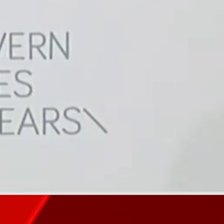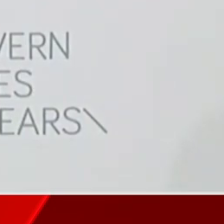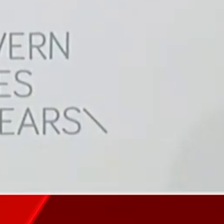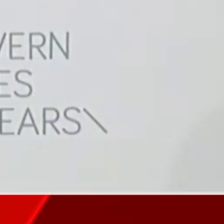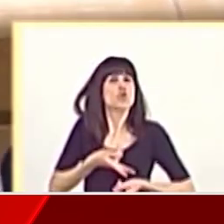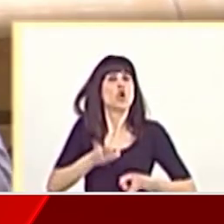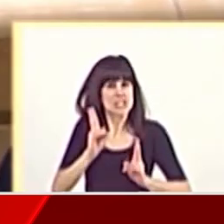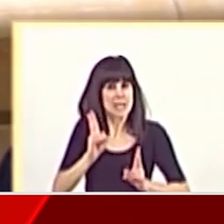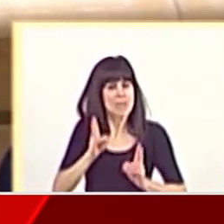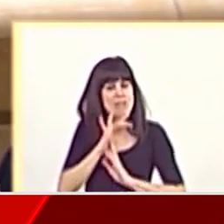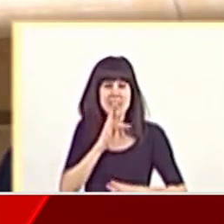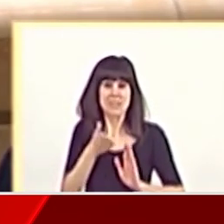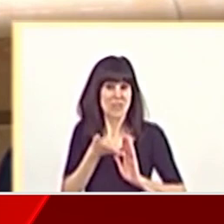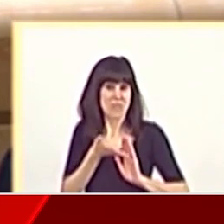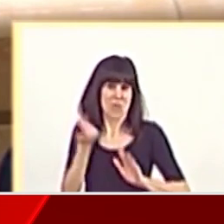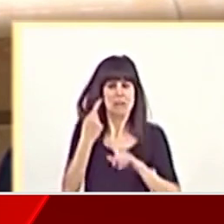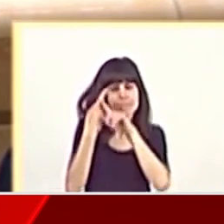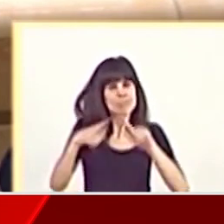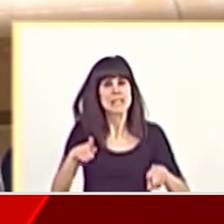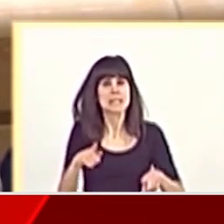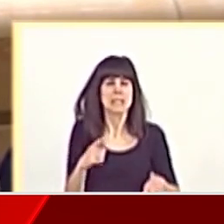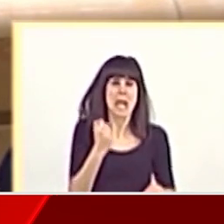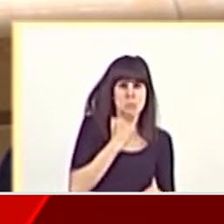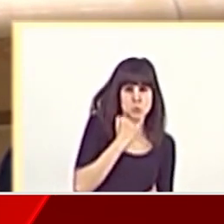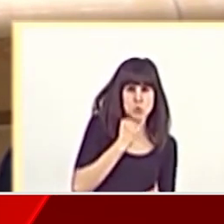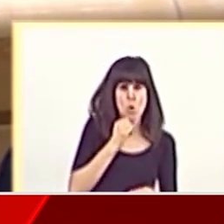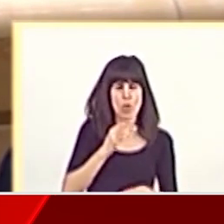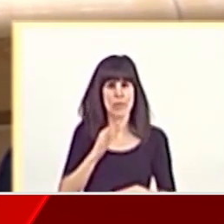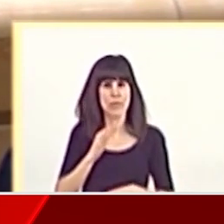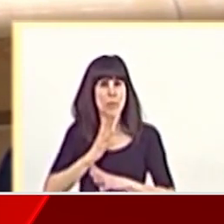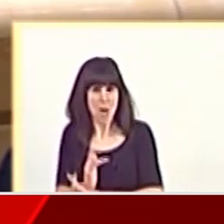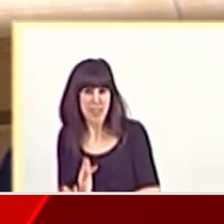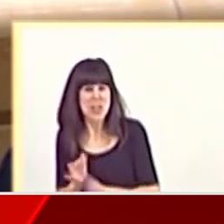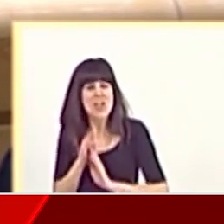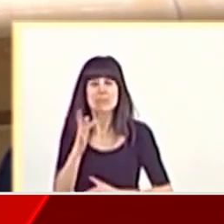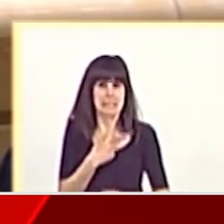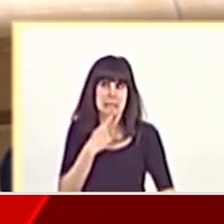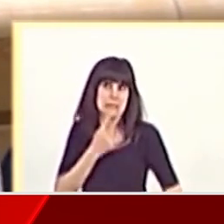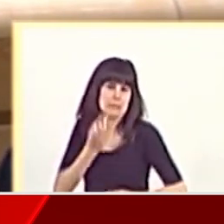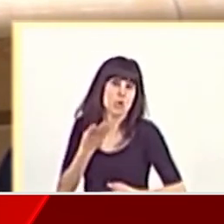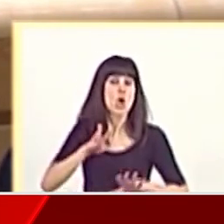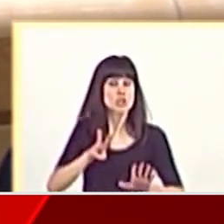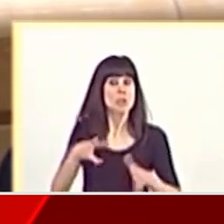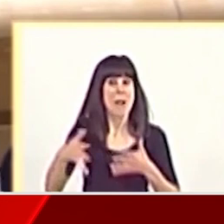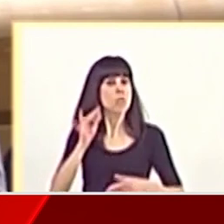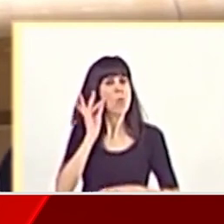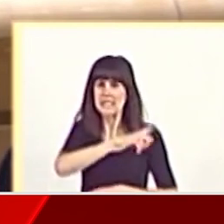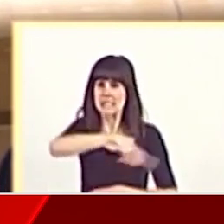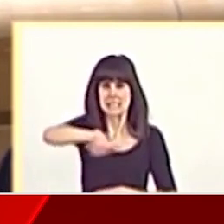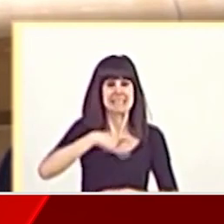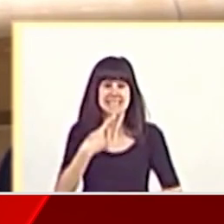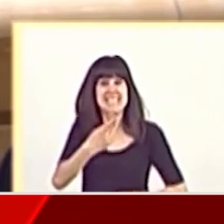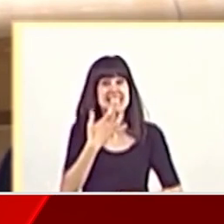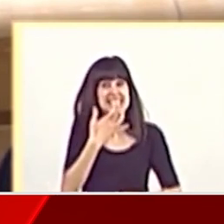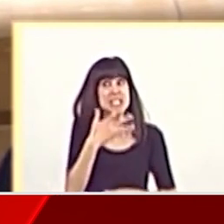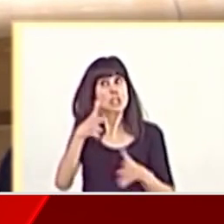ERTEs por cobrar, después de dos años. Es decir, bueno, esa es la ventaja. Y luego hay un elemento que